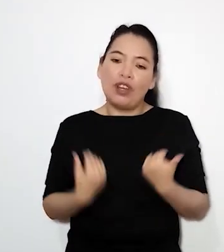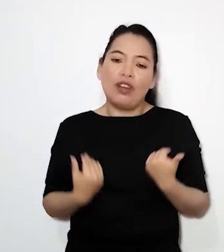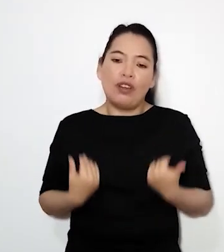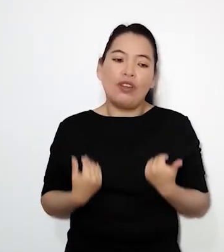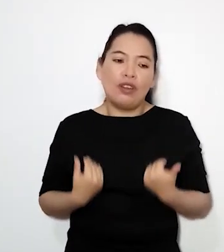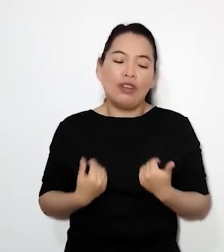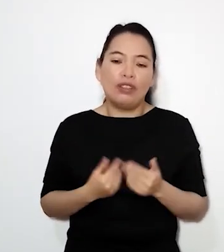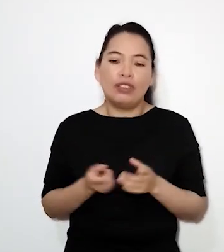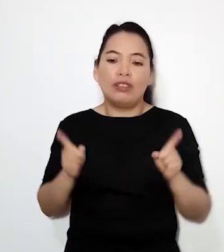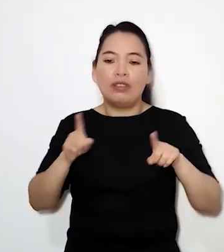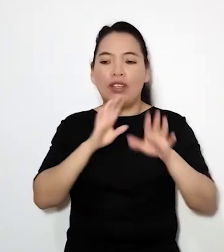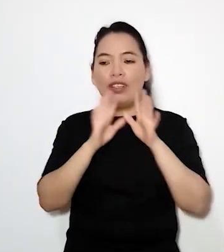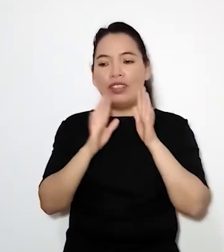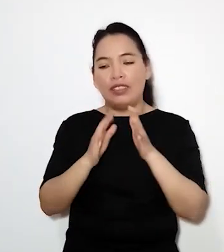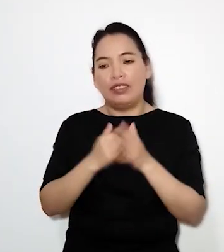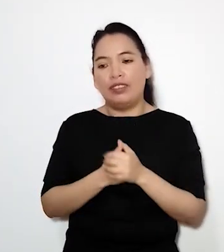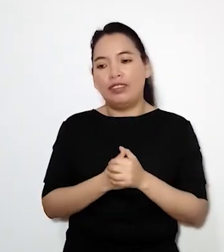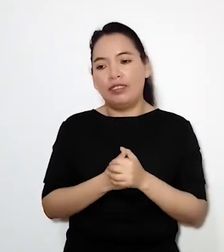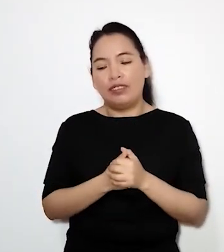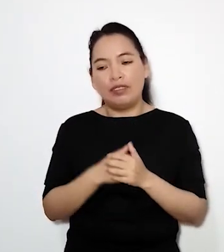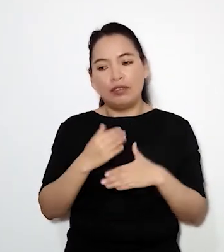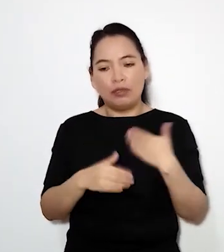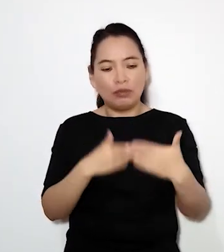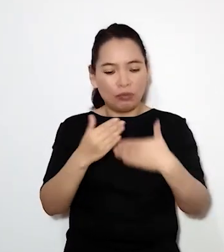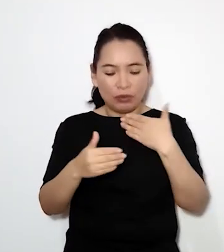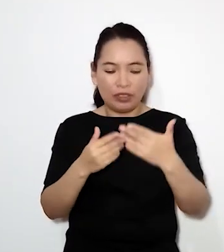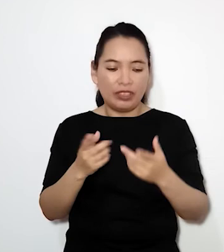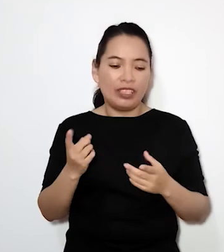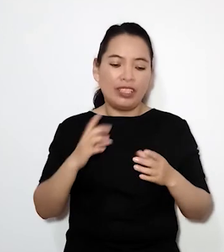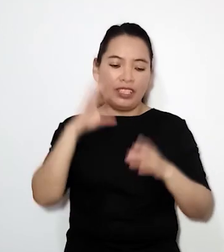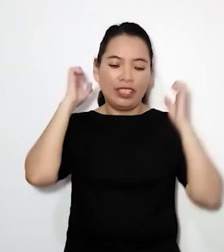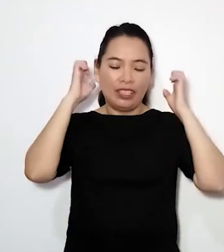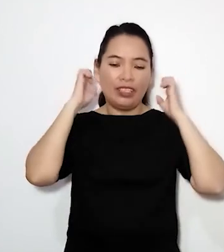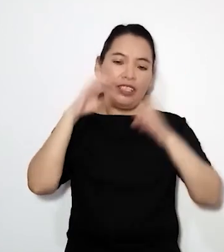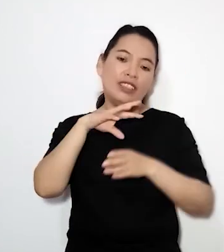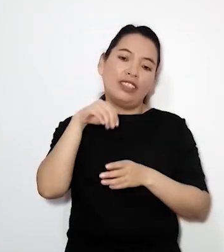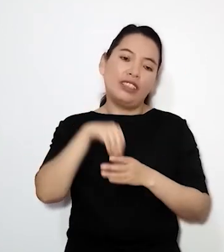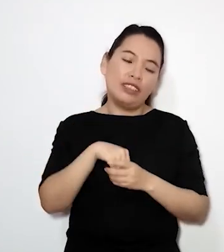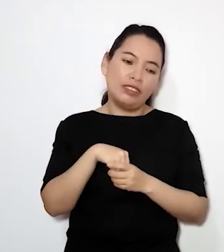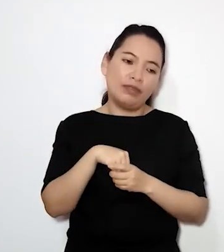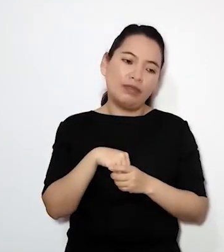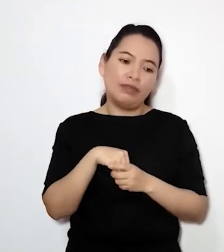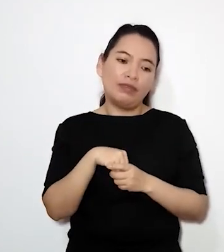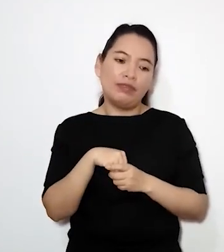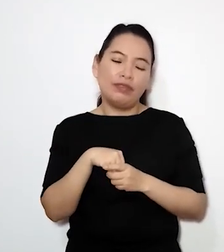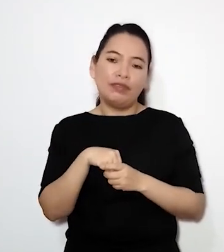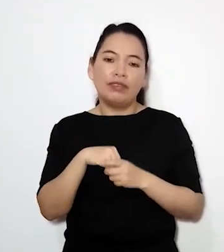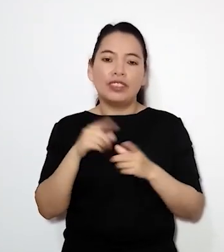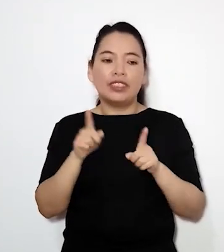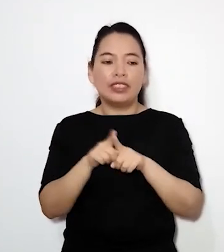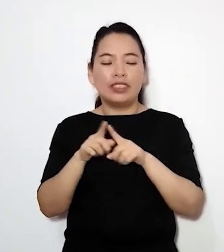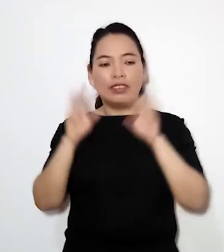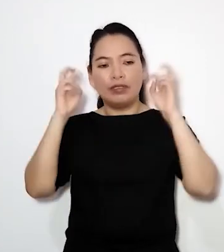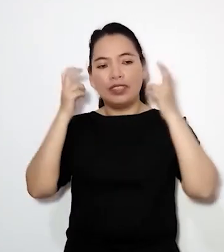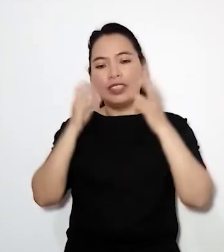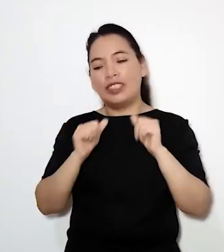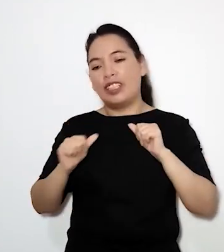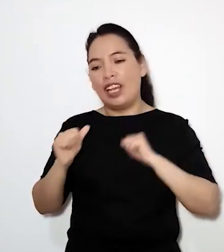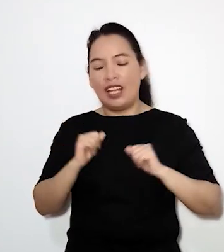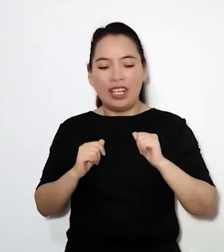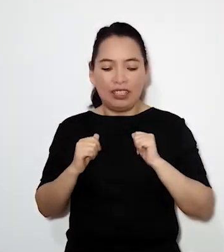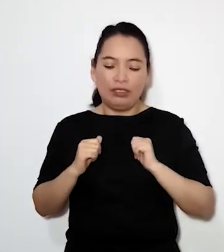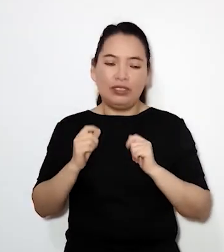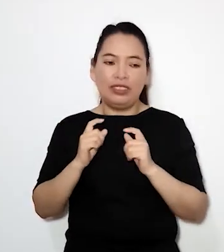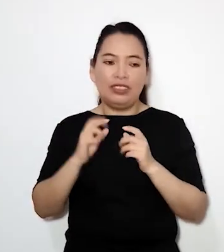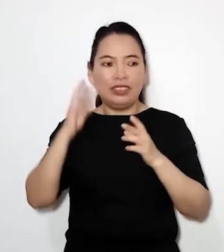una dinámica de educación inclusiva, incluso esta pregunta que hacen de los ajustes razonables, es que cualquier intervención que se